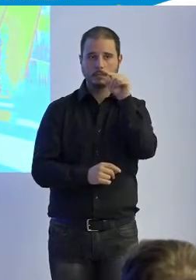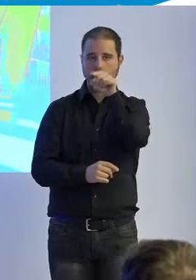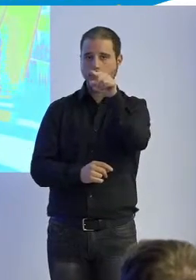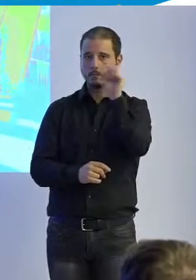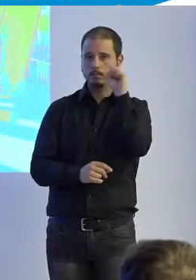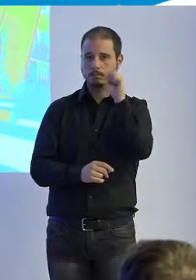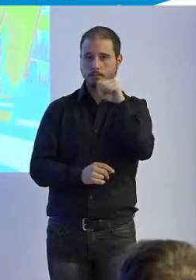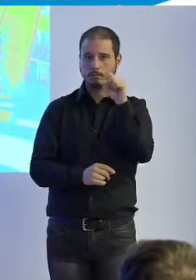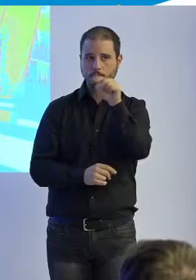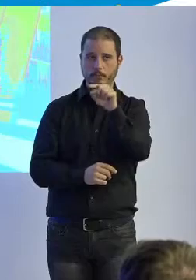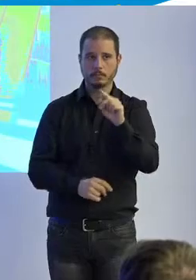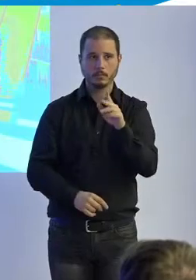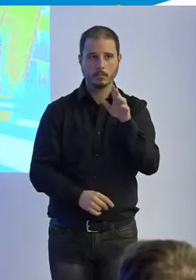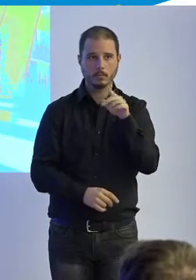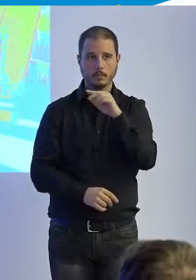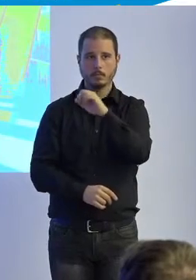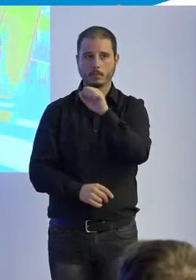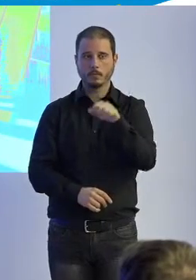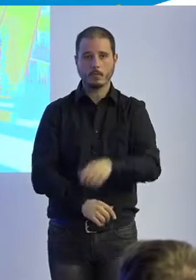de ese menú.